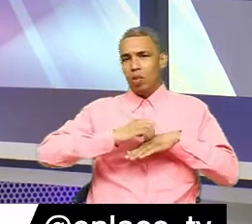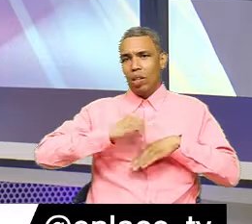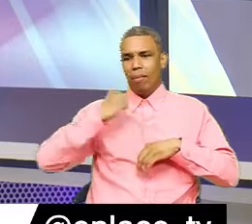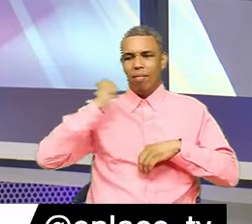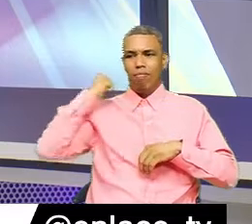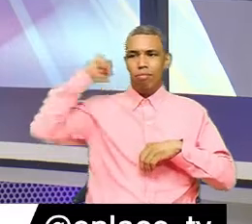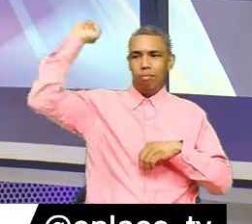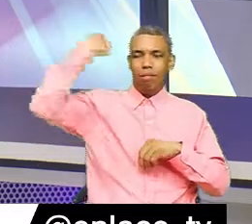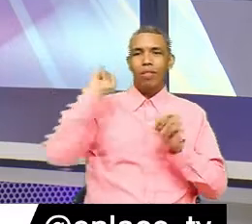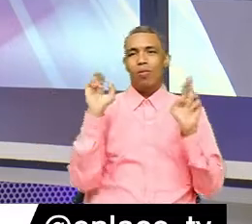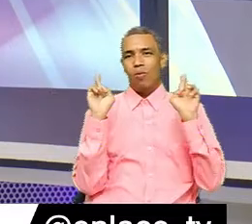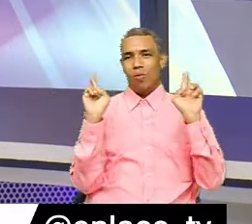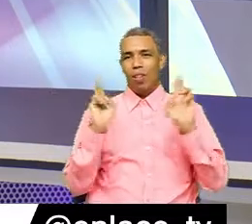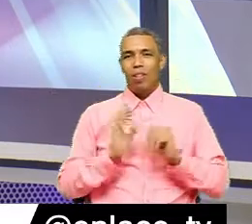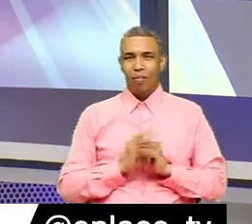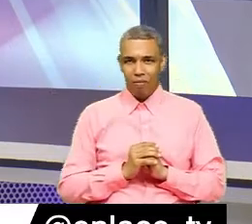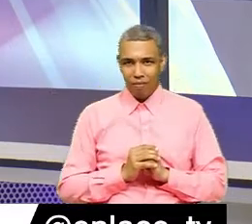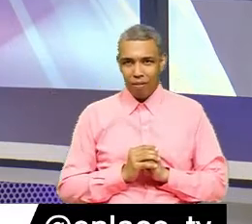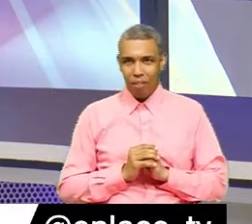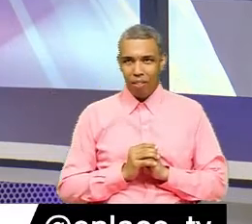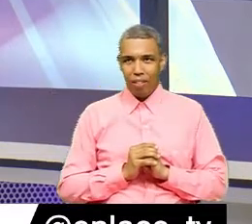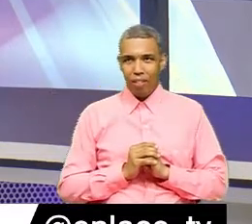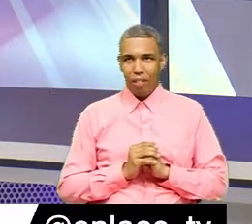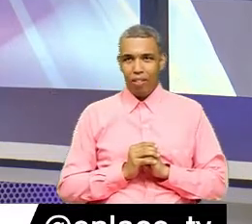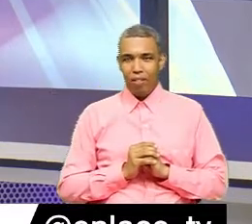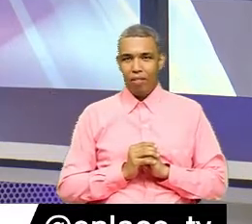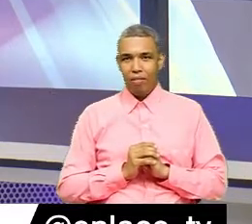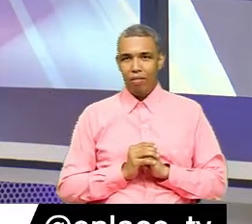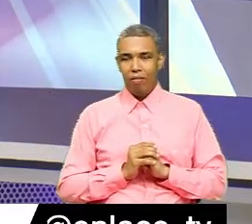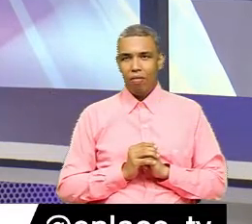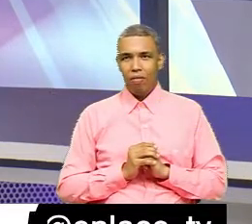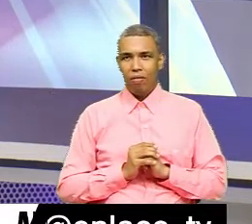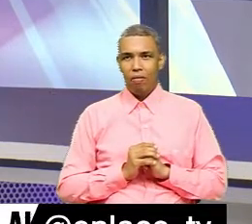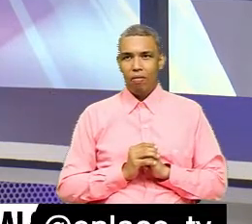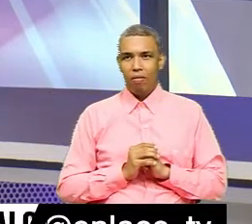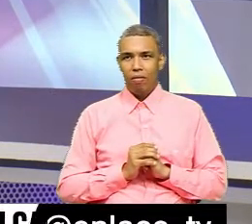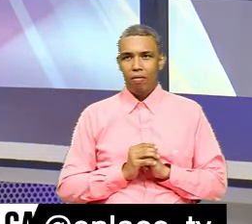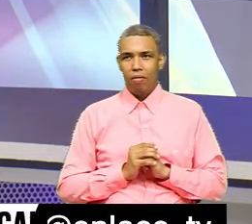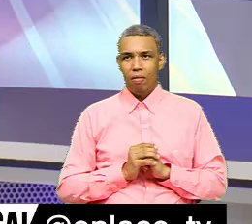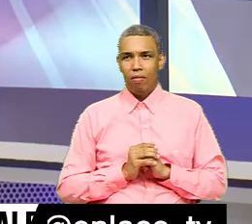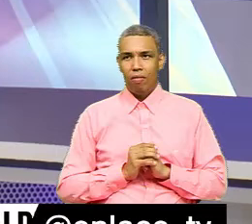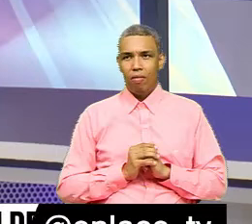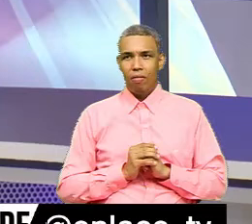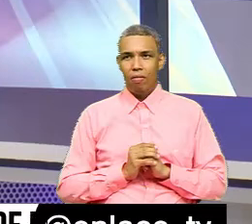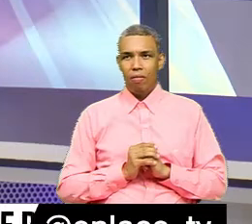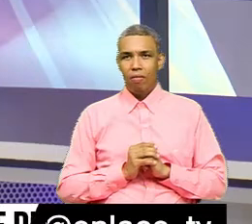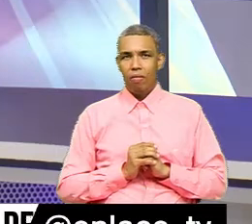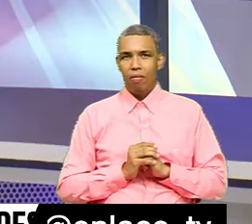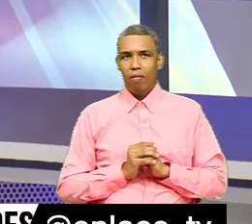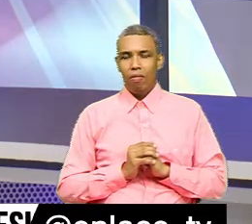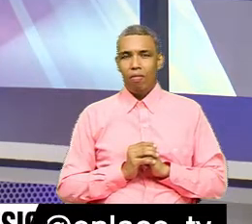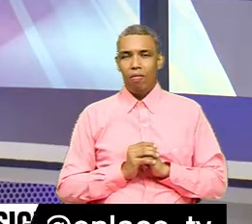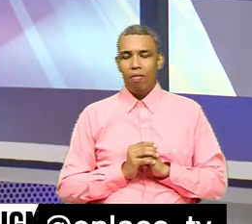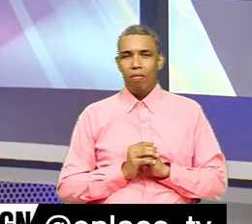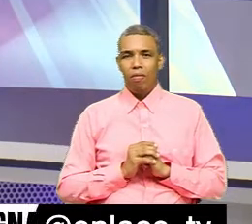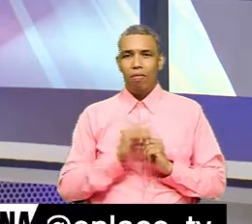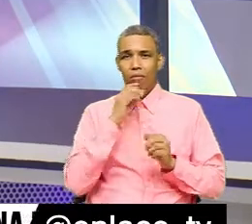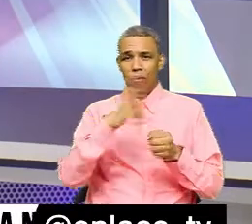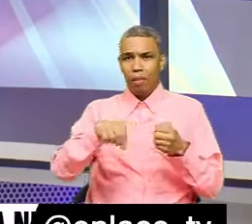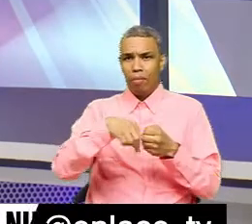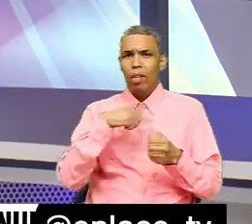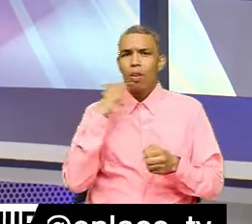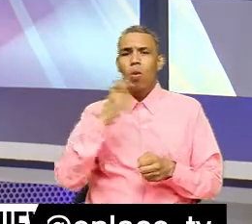que esta victoria la logró cada equipo, Alianza Petrolera y Río Negro Águilas, con un hombre menos en el terreno de juego. Hacemos